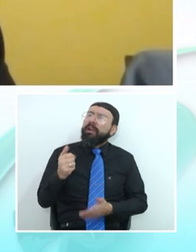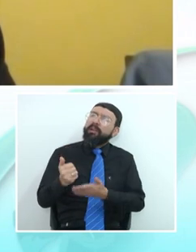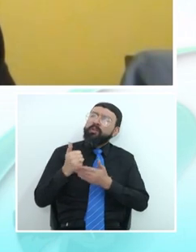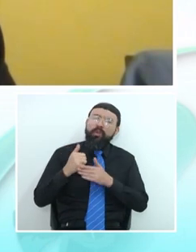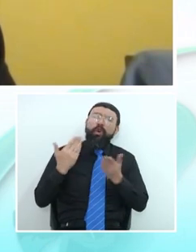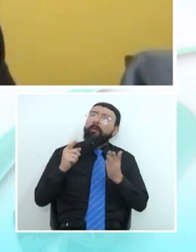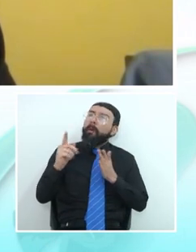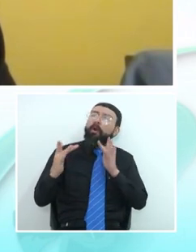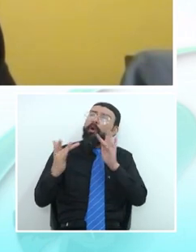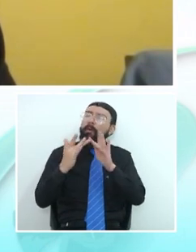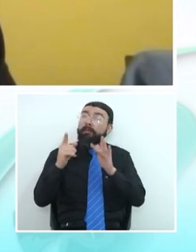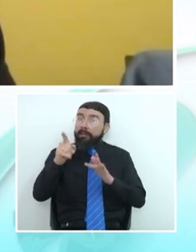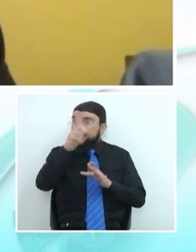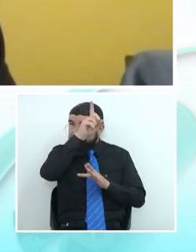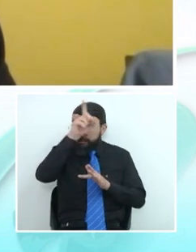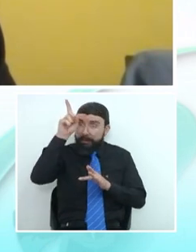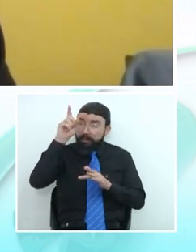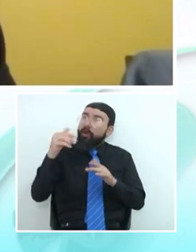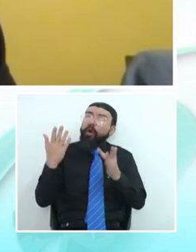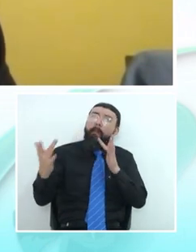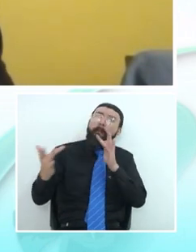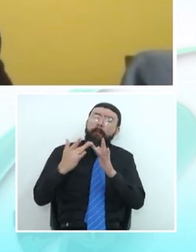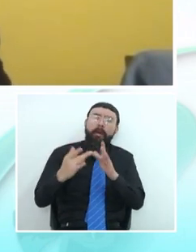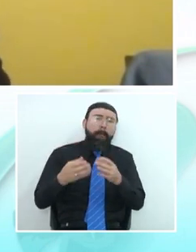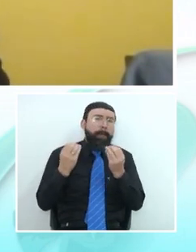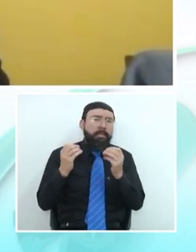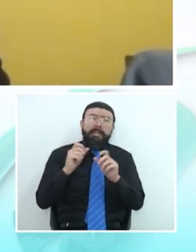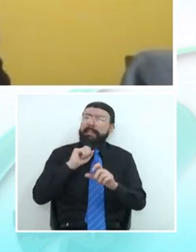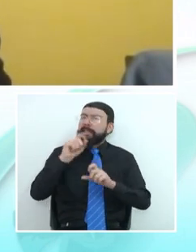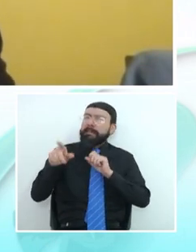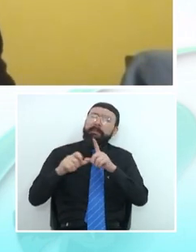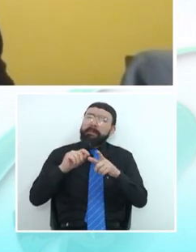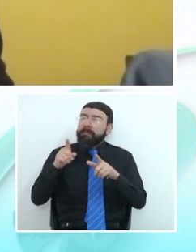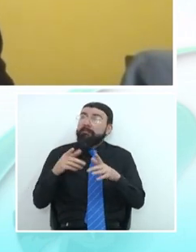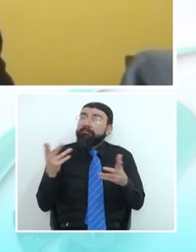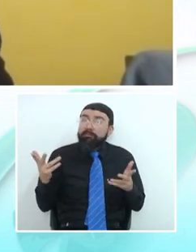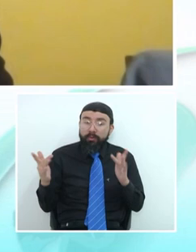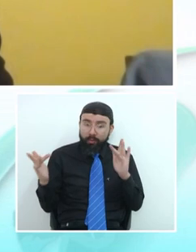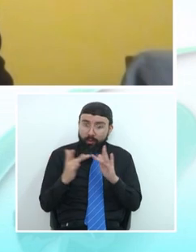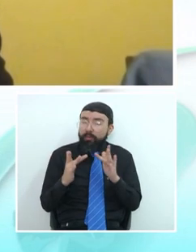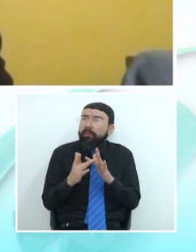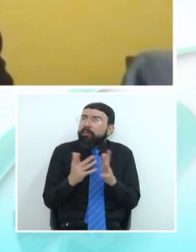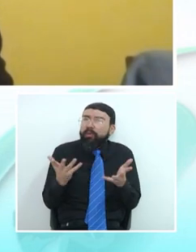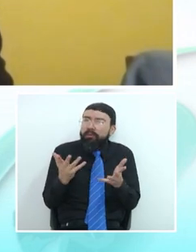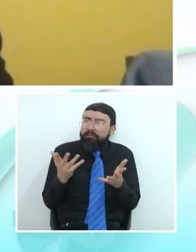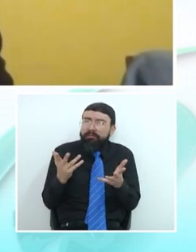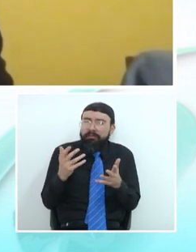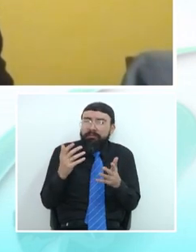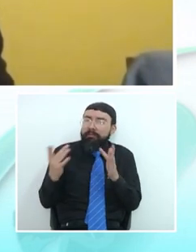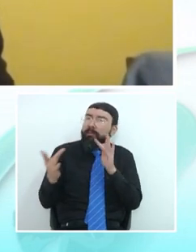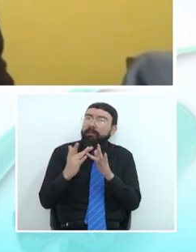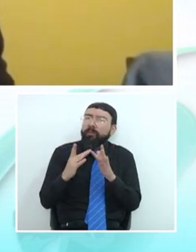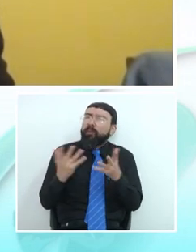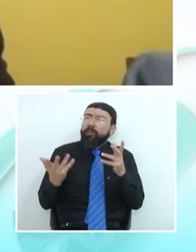en Madrid. Tantas personas nos están escribiendo, hay muchas inquietudes, y que se puedan contactar en cuáles redes con ustedes.